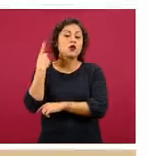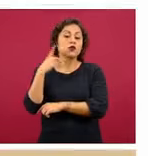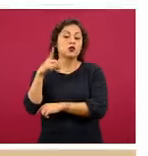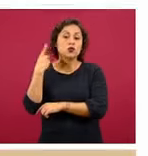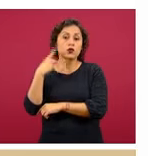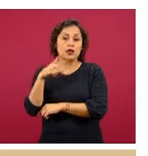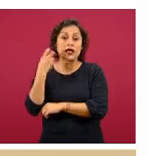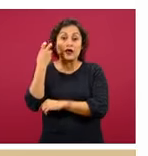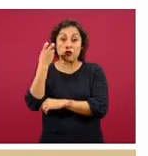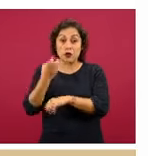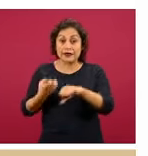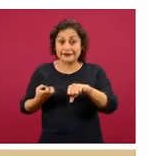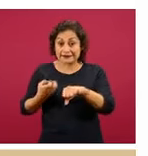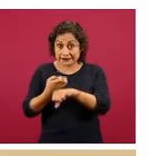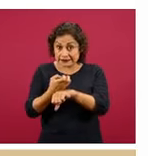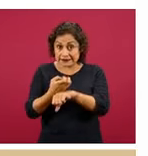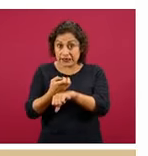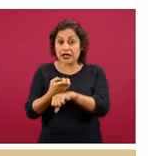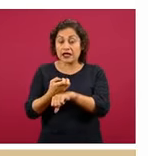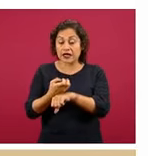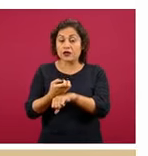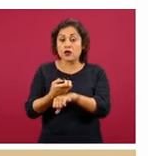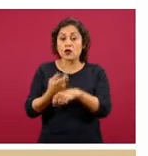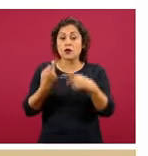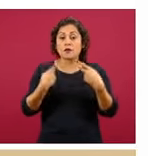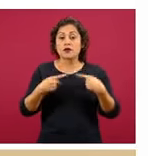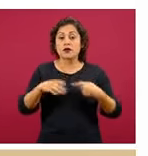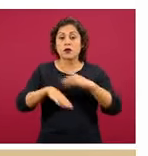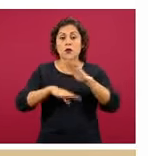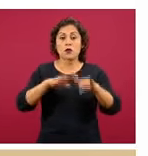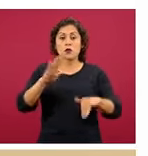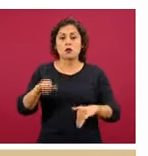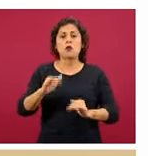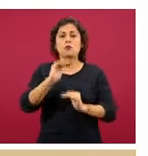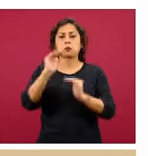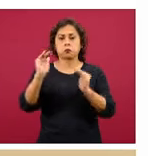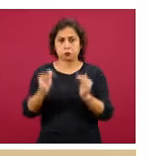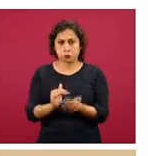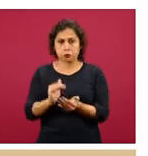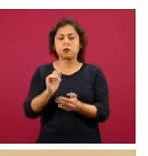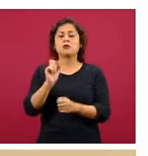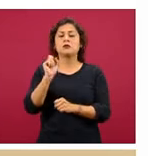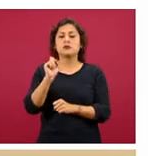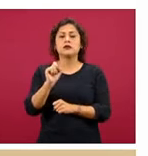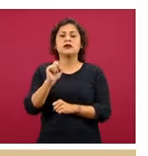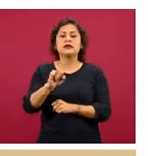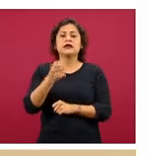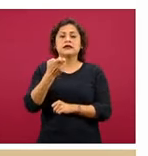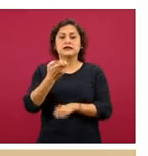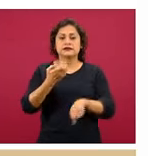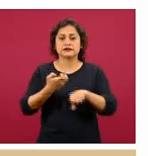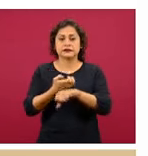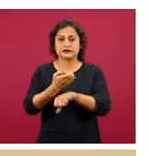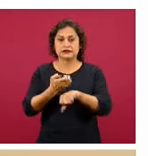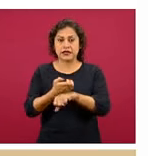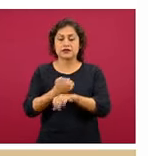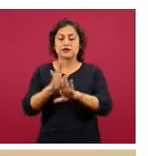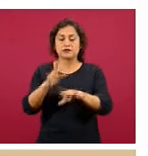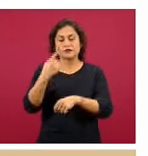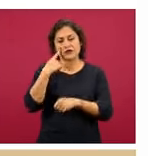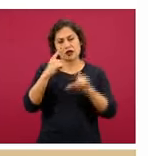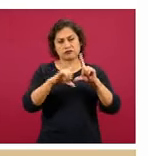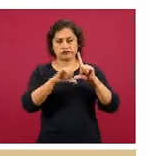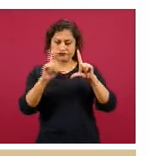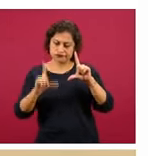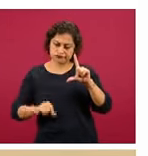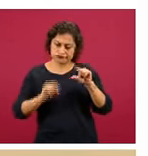sido de los estados con menor exceso de mortalidad. Es un estado en donde, ¿por qué algunos estados tienen esta